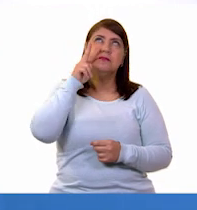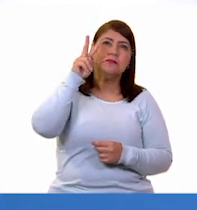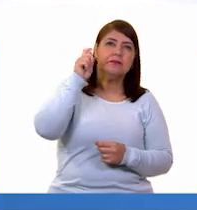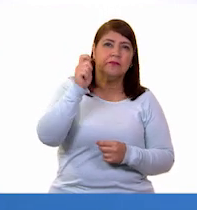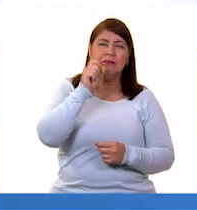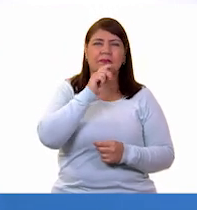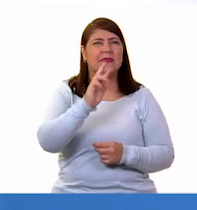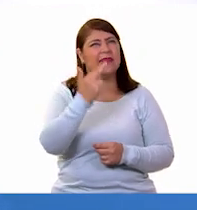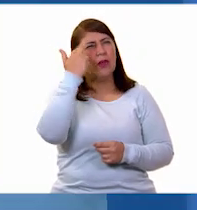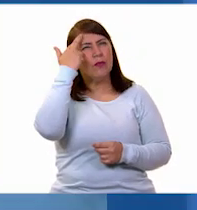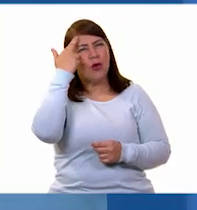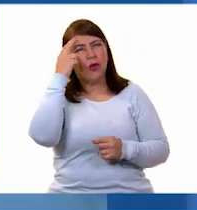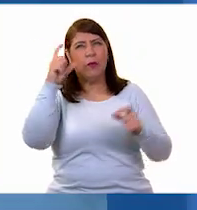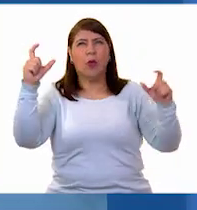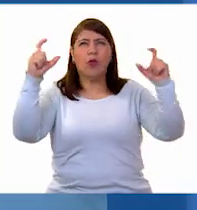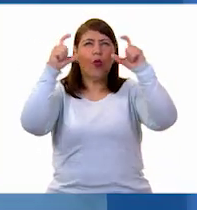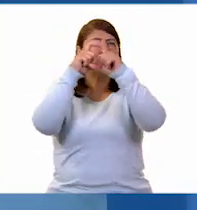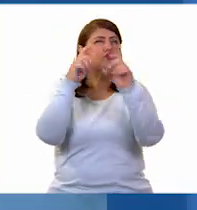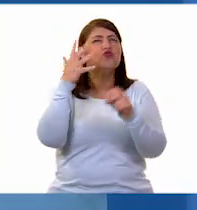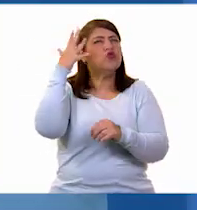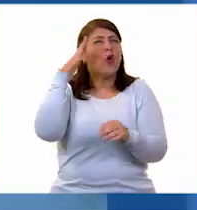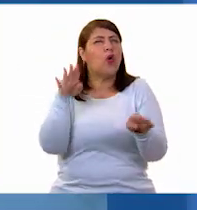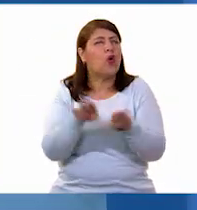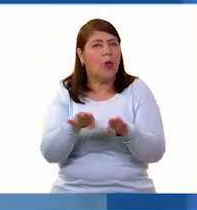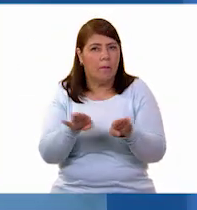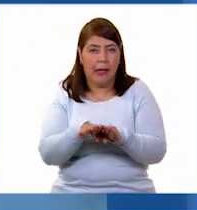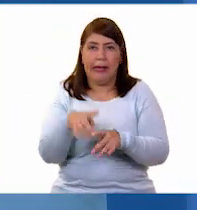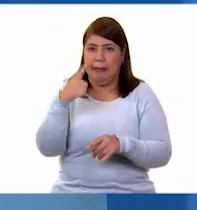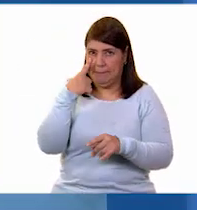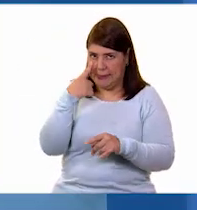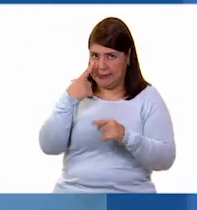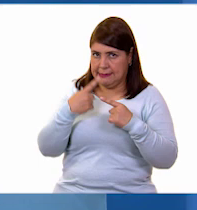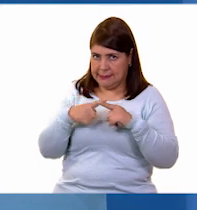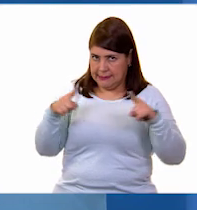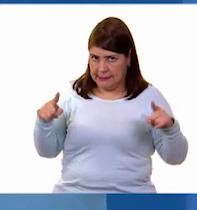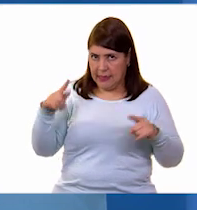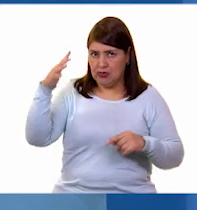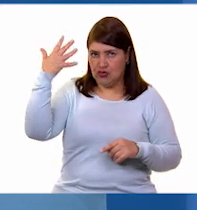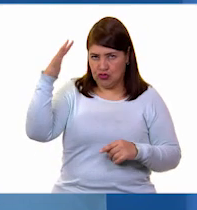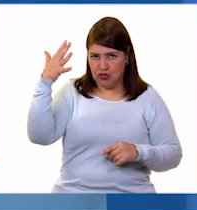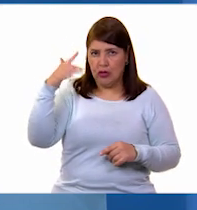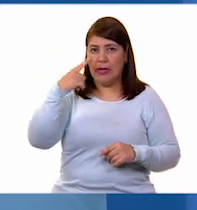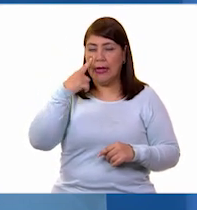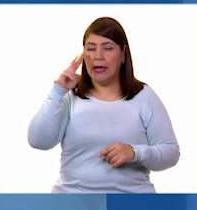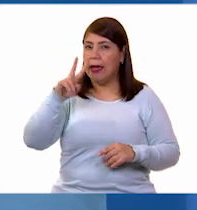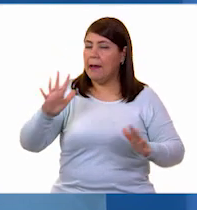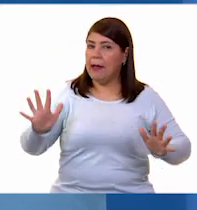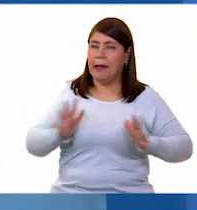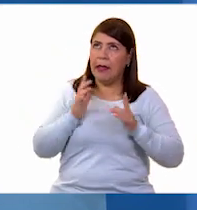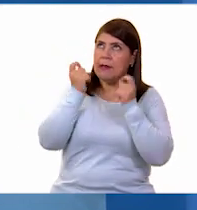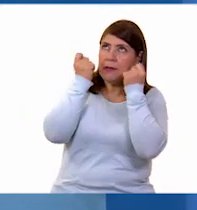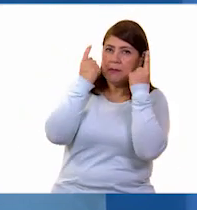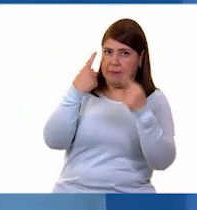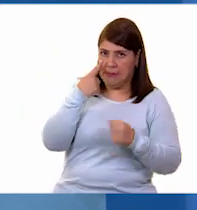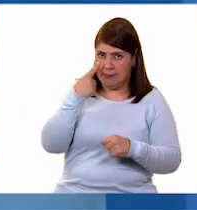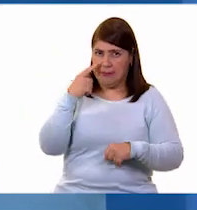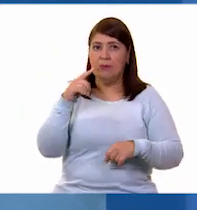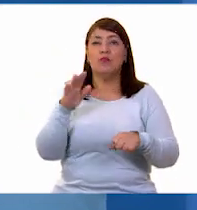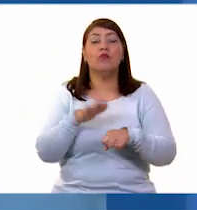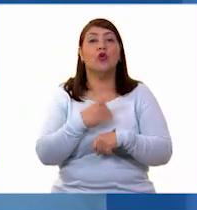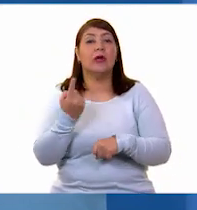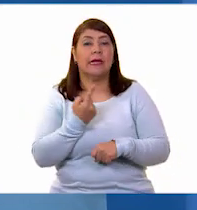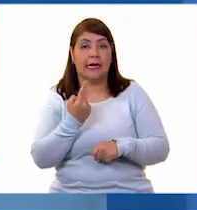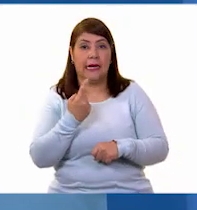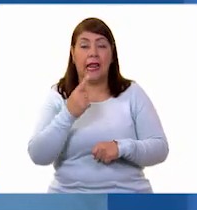del eclipse solar. Mira, muy bien, el eclipse solar es uno de los fenómenos naturales más sorprendentes. Se produce cuando